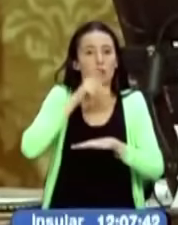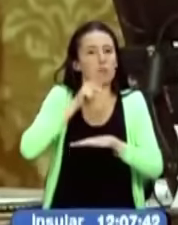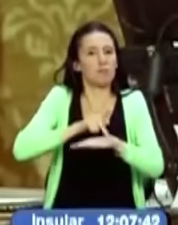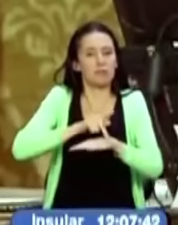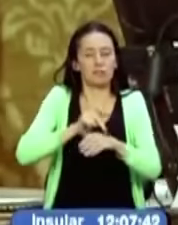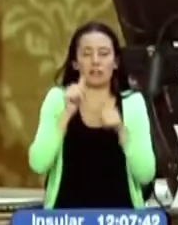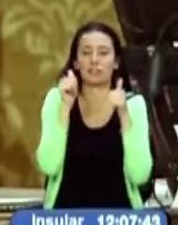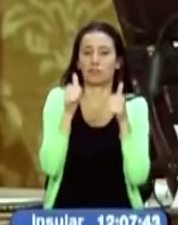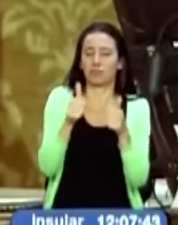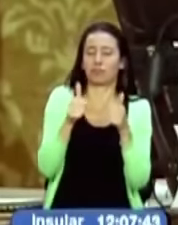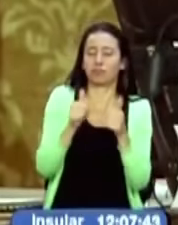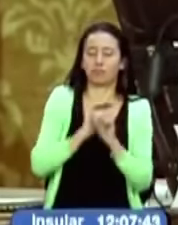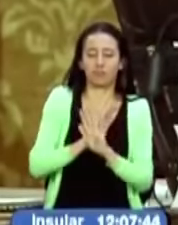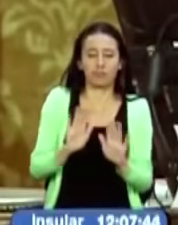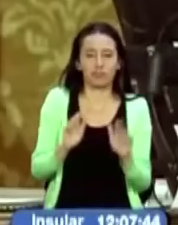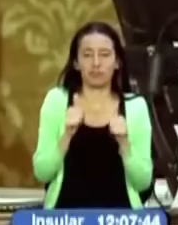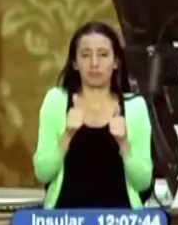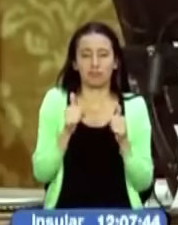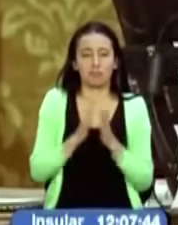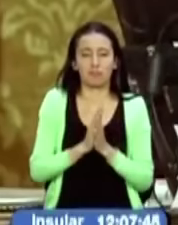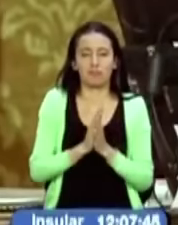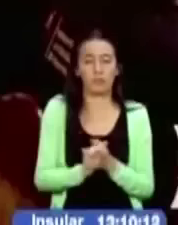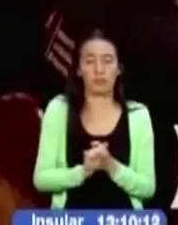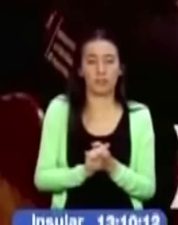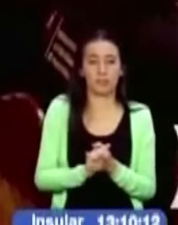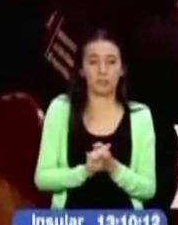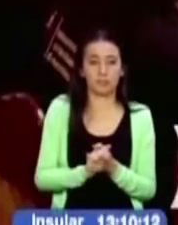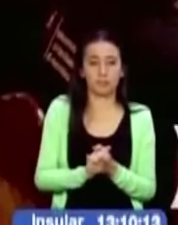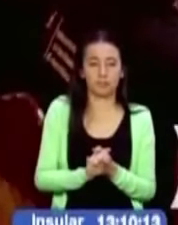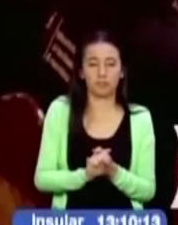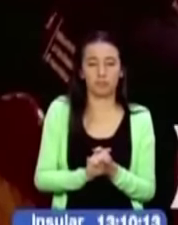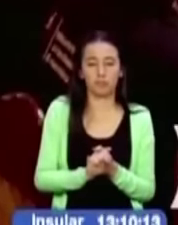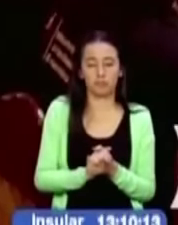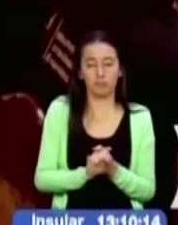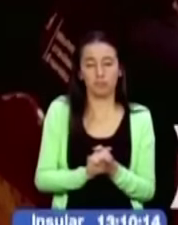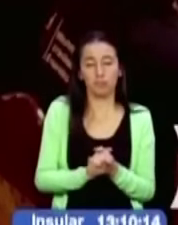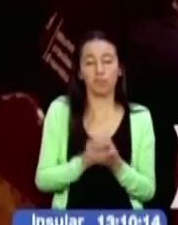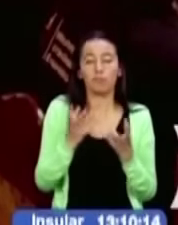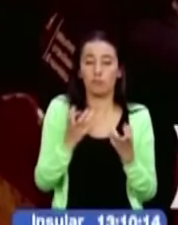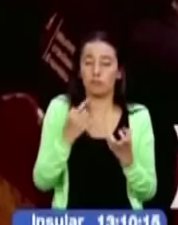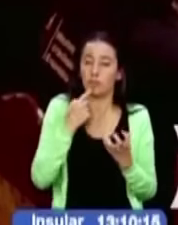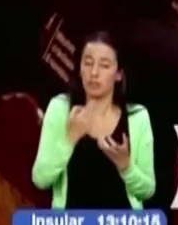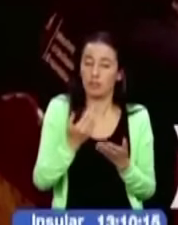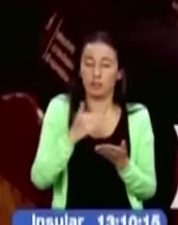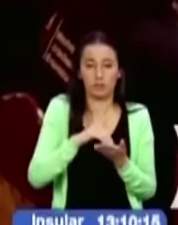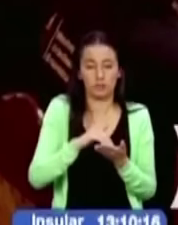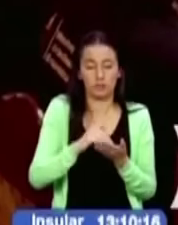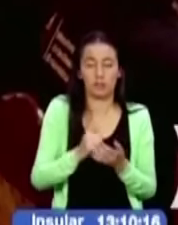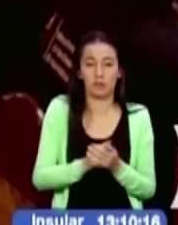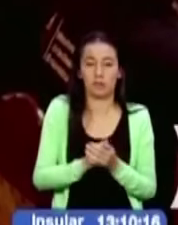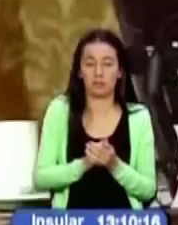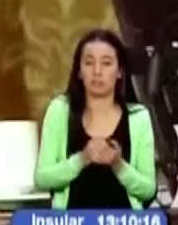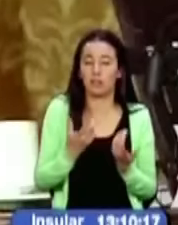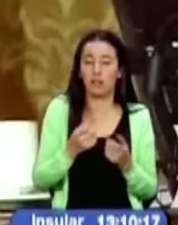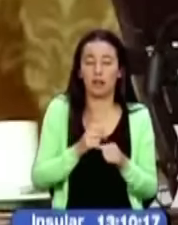héroes, gente realmente sacrificada, la gratitud en nombre de la patria. Insisto, hay etapas, ¿no? Hay las horas críticas en